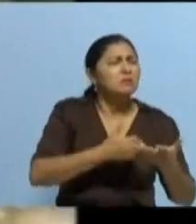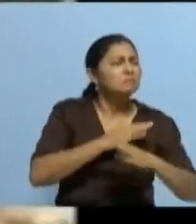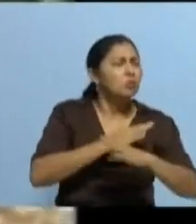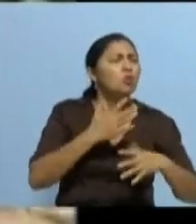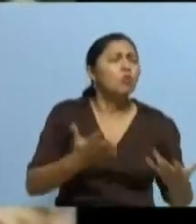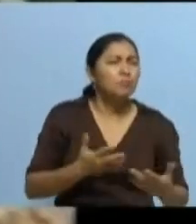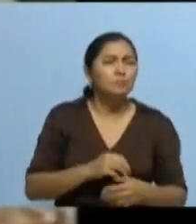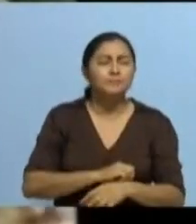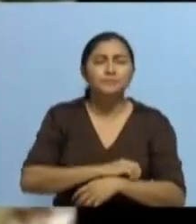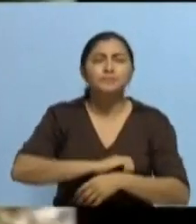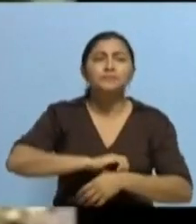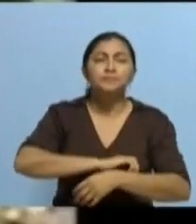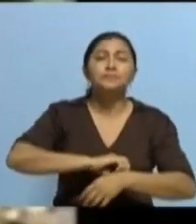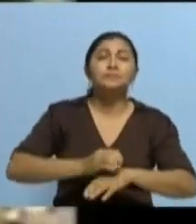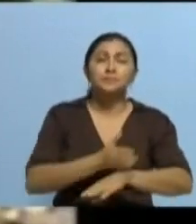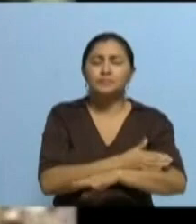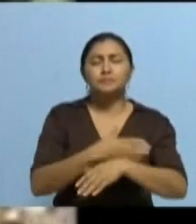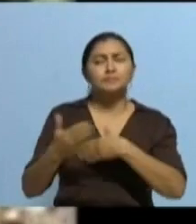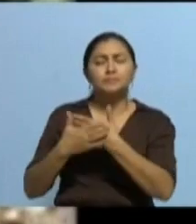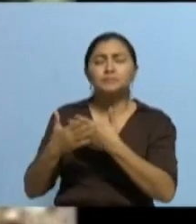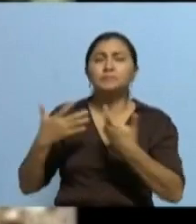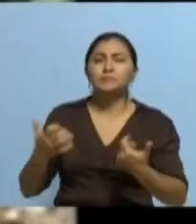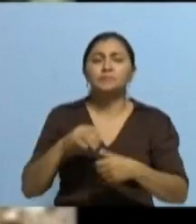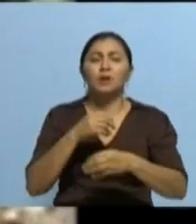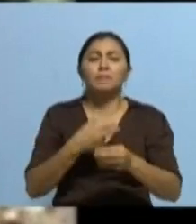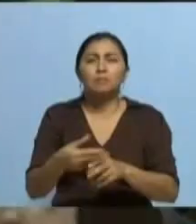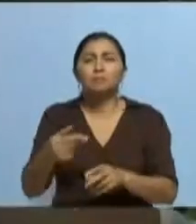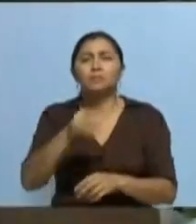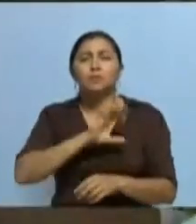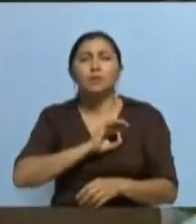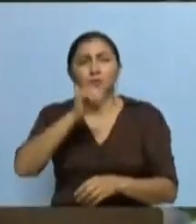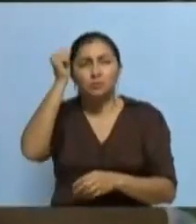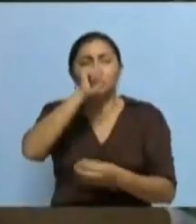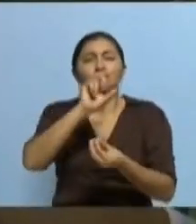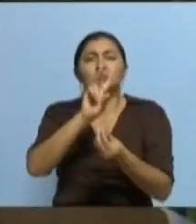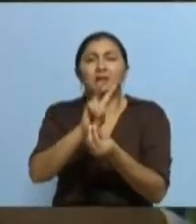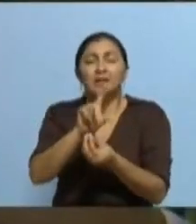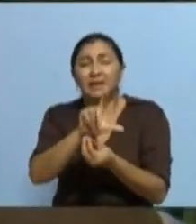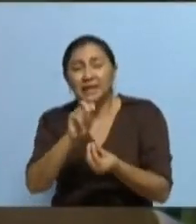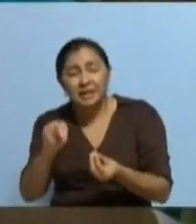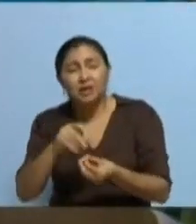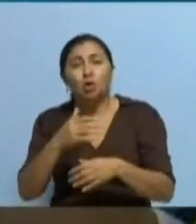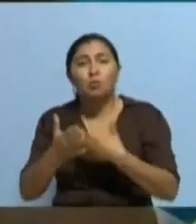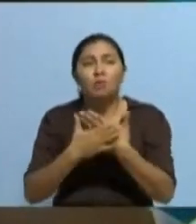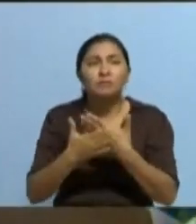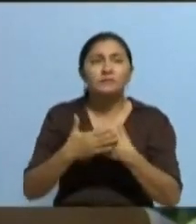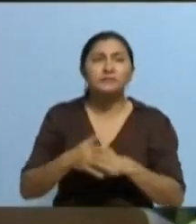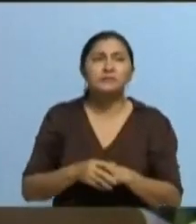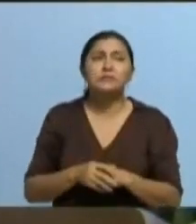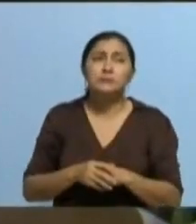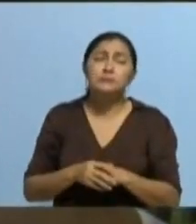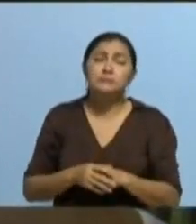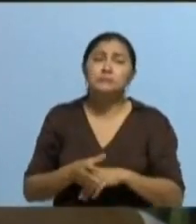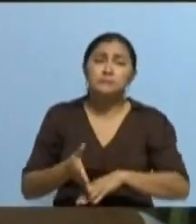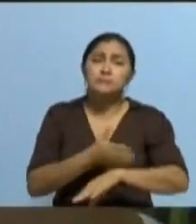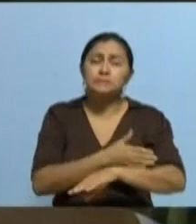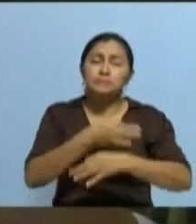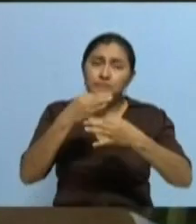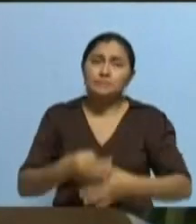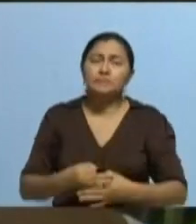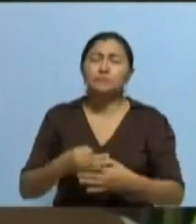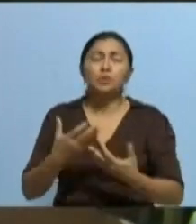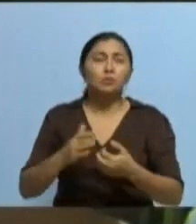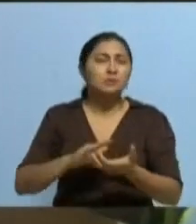paro armado que estará iniciando el ELN este fin de semana. Hay que estar muy atentos, pero él garantizó sobre todo esta situación que se